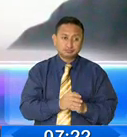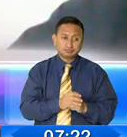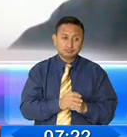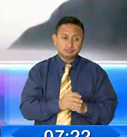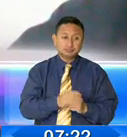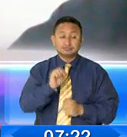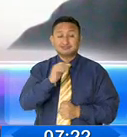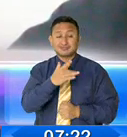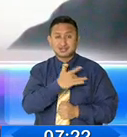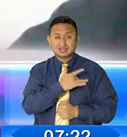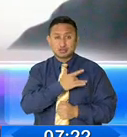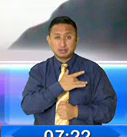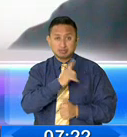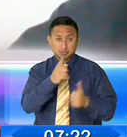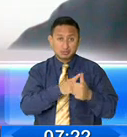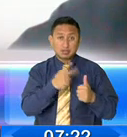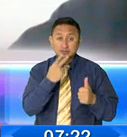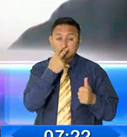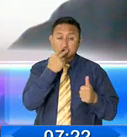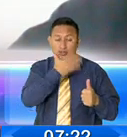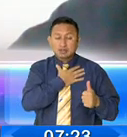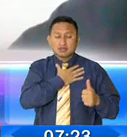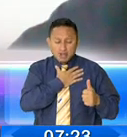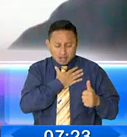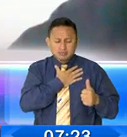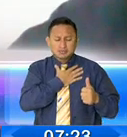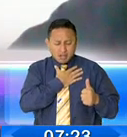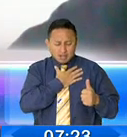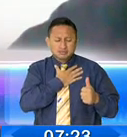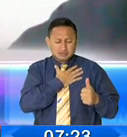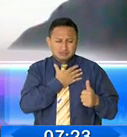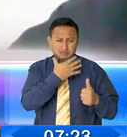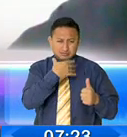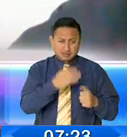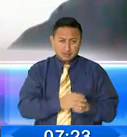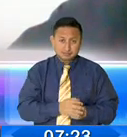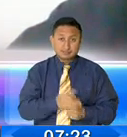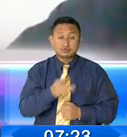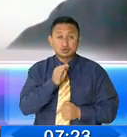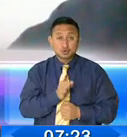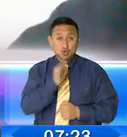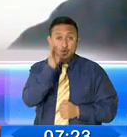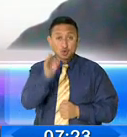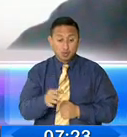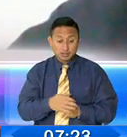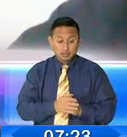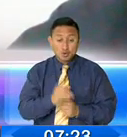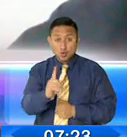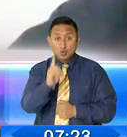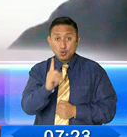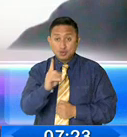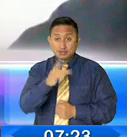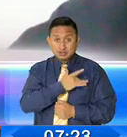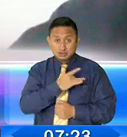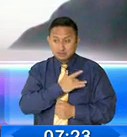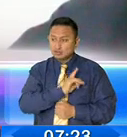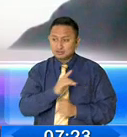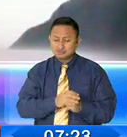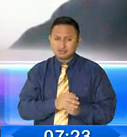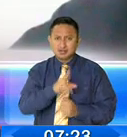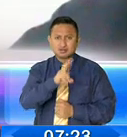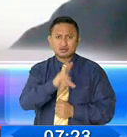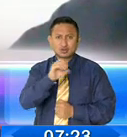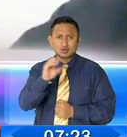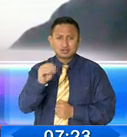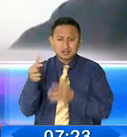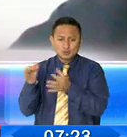síntomas respiratorios en su mayoría. Hay que entender que el COVID no tiene una presentación única, tiene más de 200